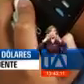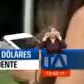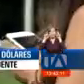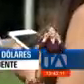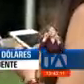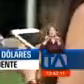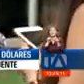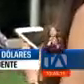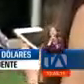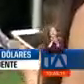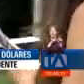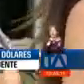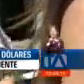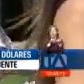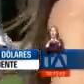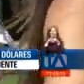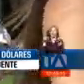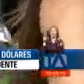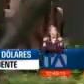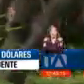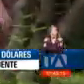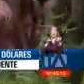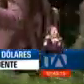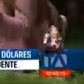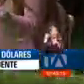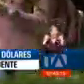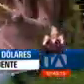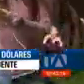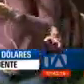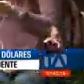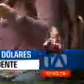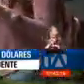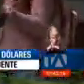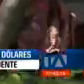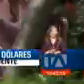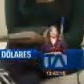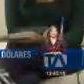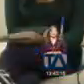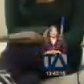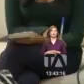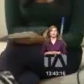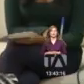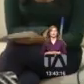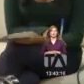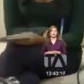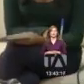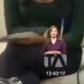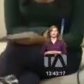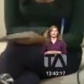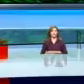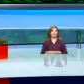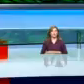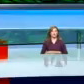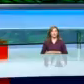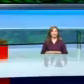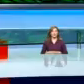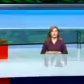en una real competidora de otras empresas que operan en el país. En Quito, Belén Merizalde, 24 horas.